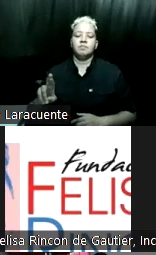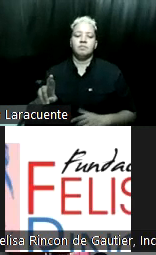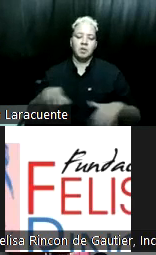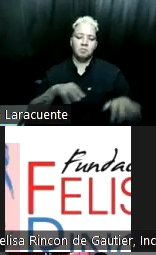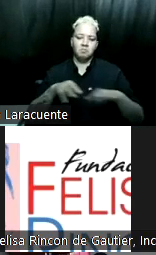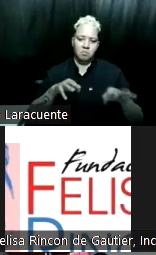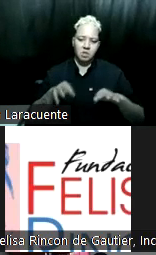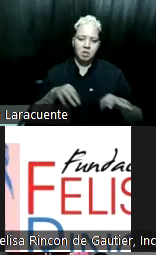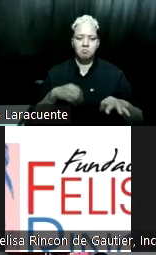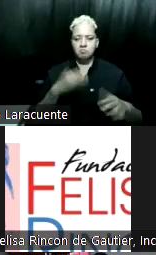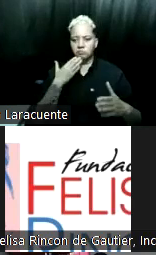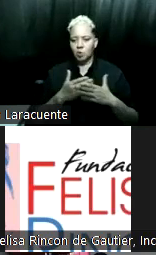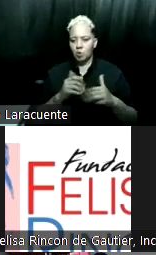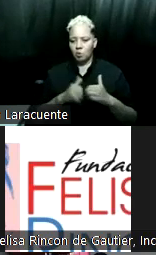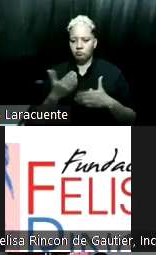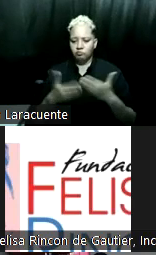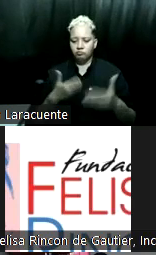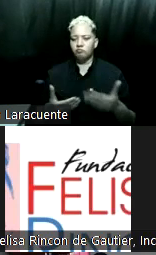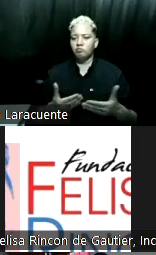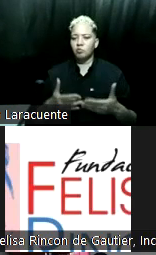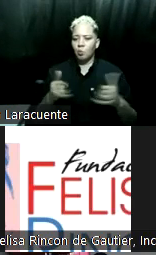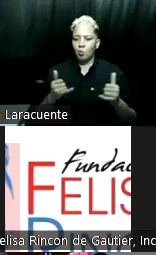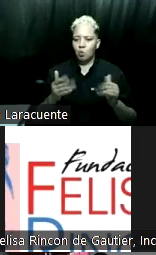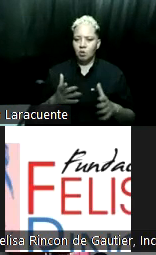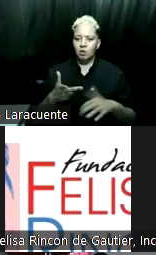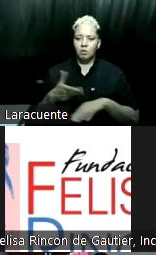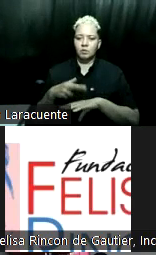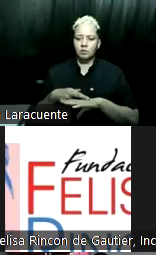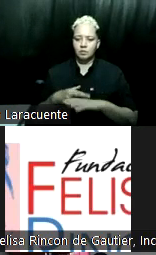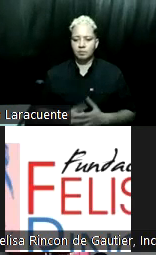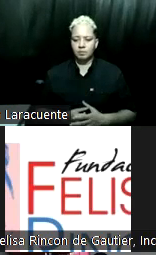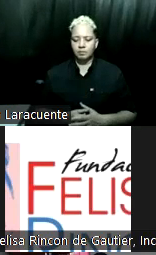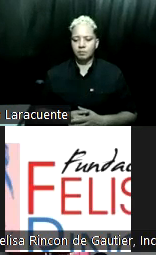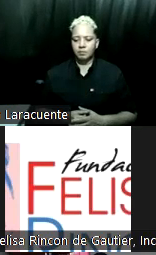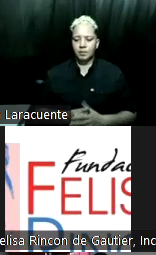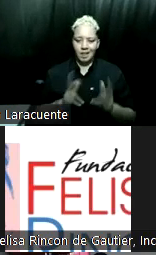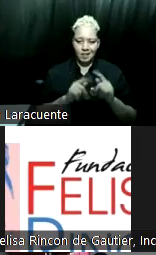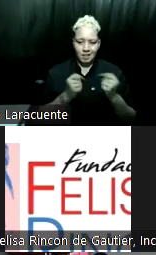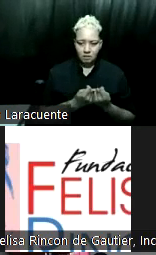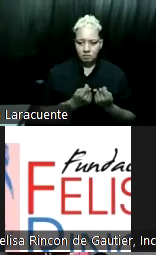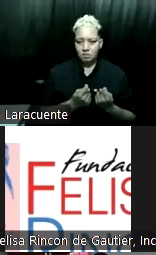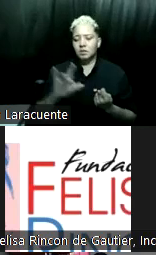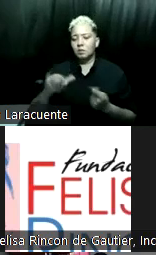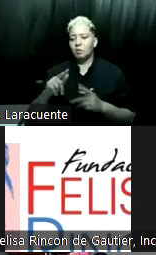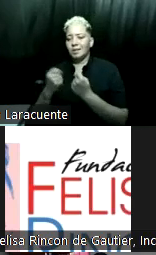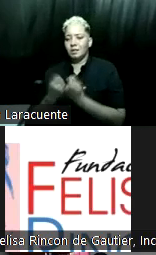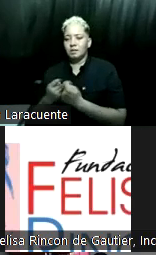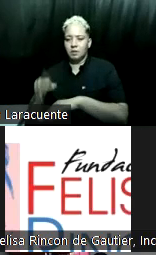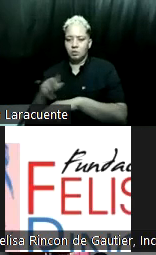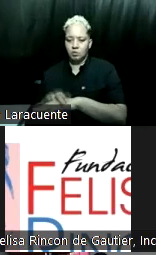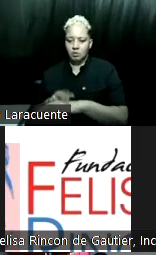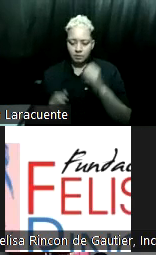llegan eh, estos jugadores a Puerto Rico, a la liga y luego al equipo nacional.